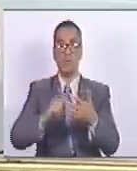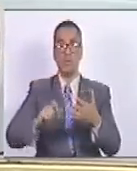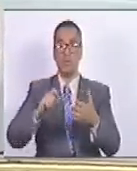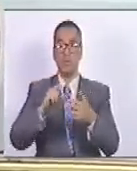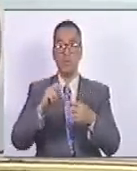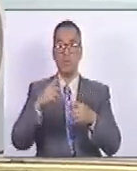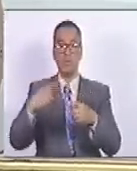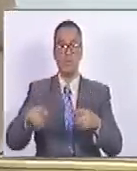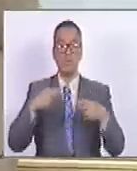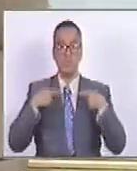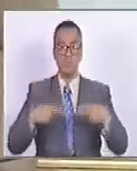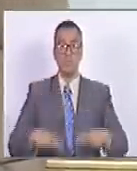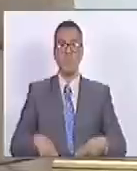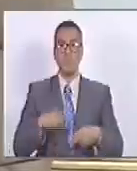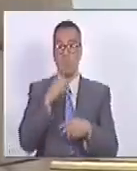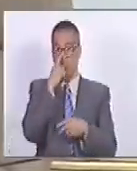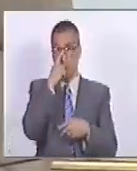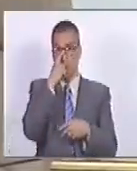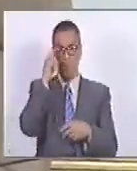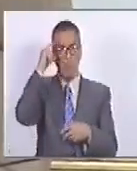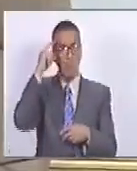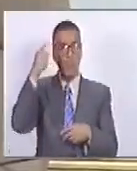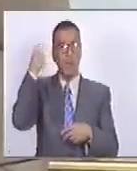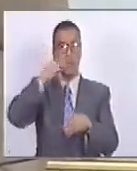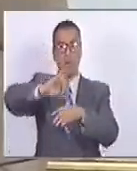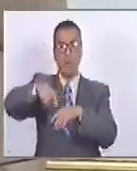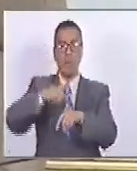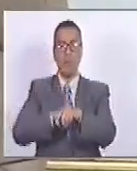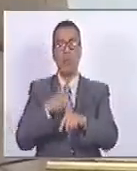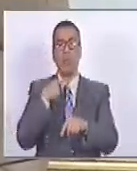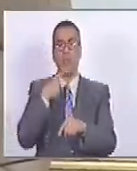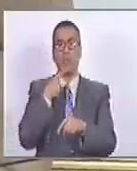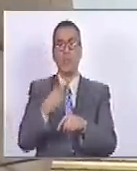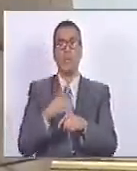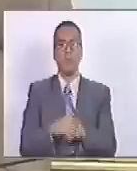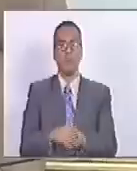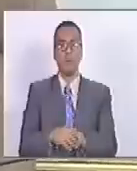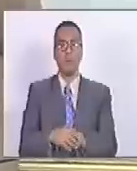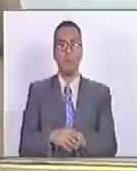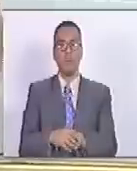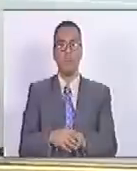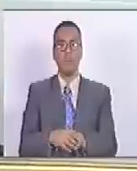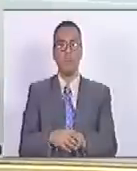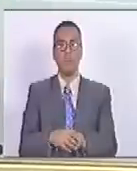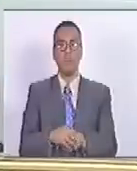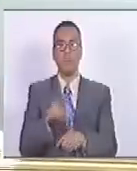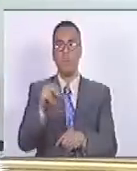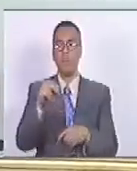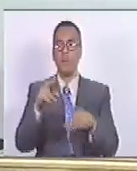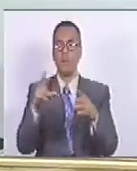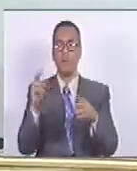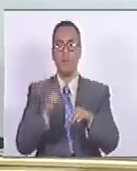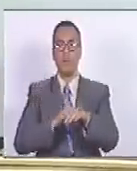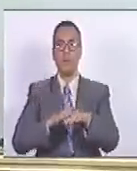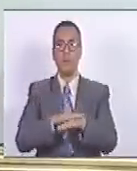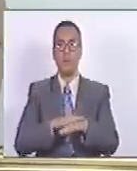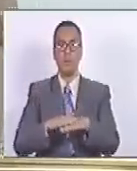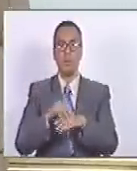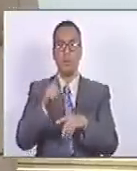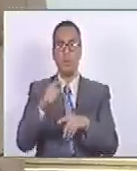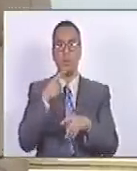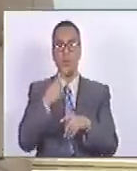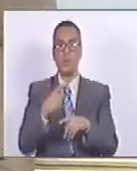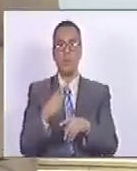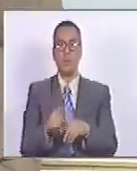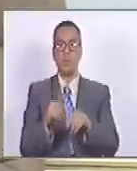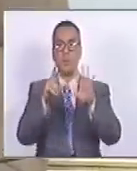humanos. Ayer me dijo: Jorge, todavía no pido disculpas por haber dicho